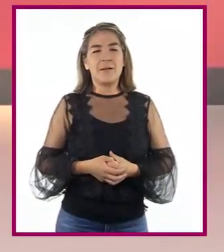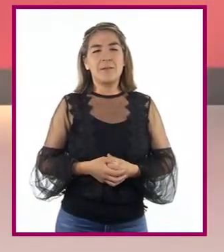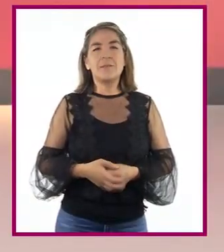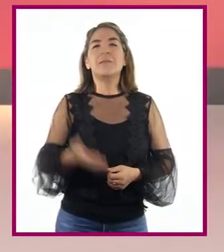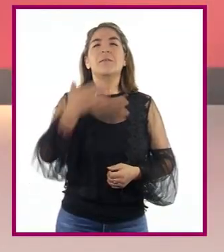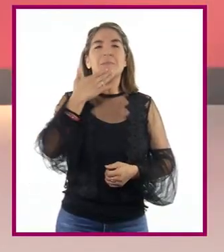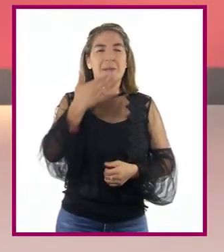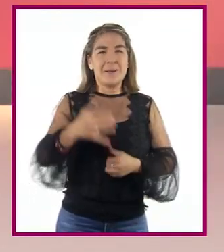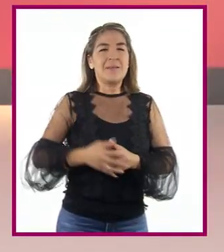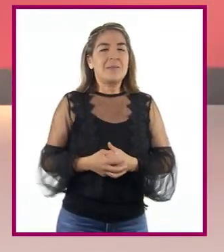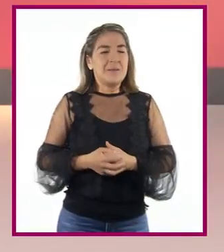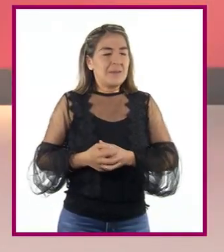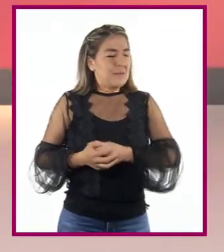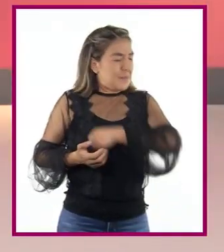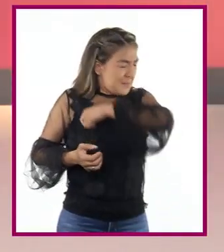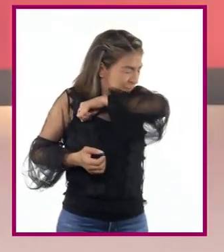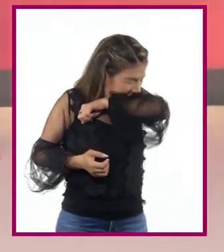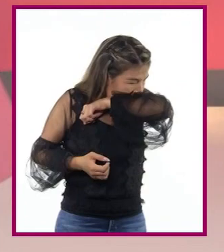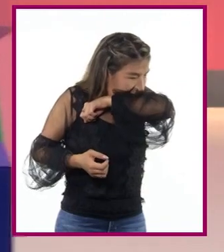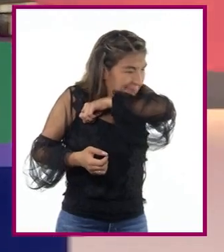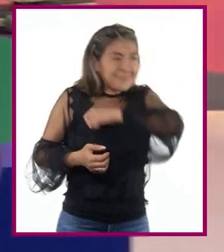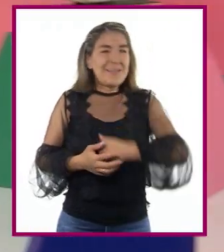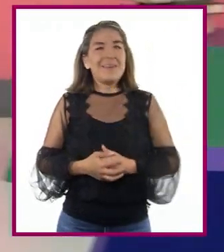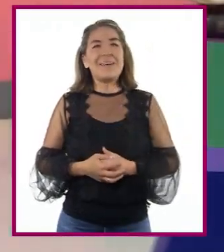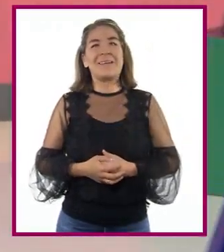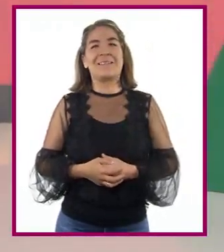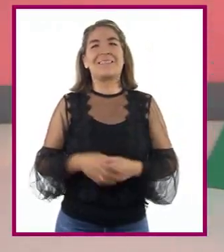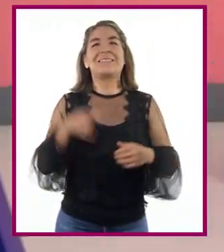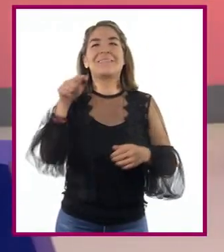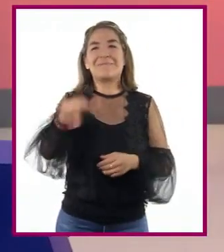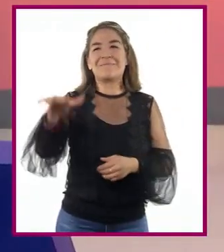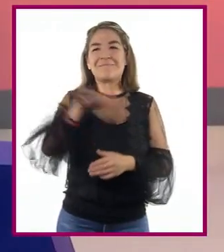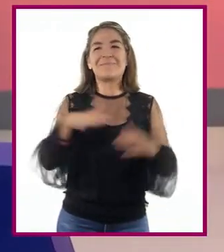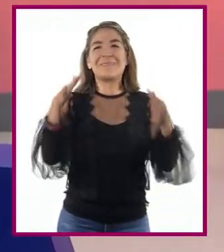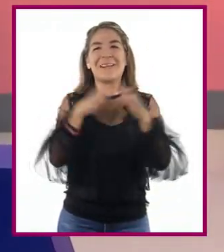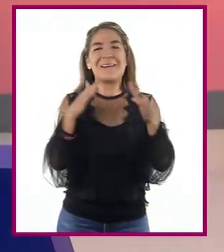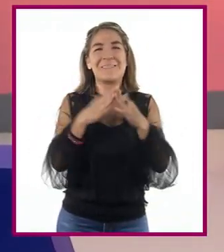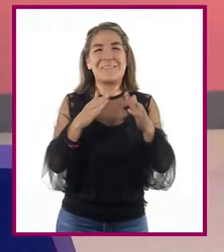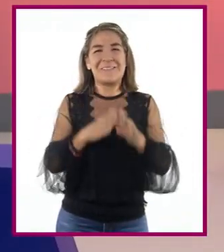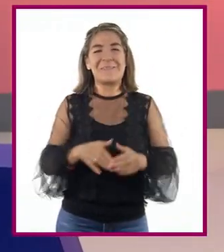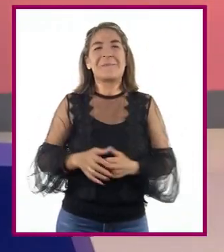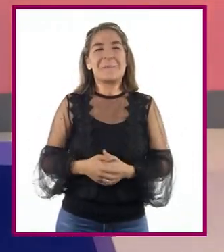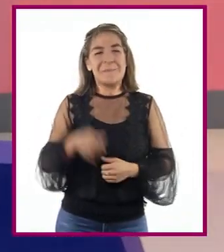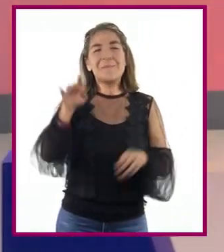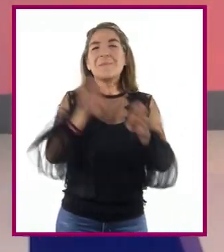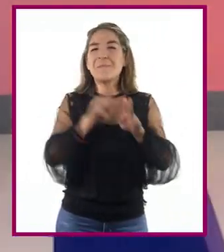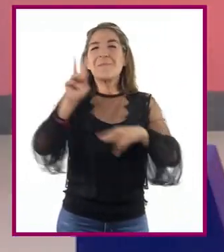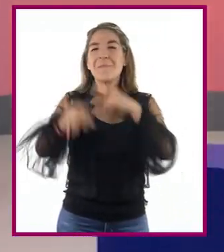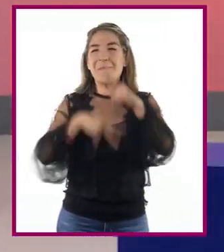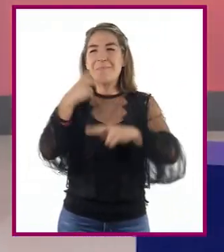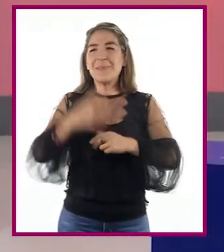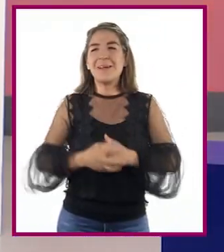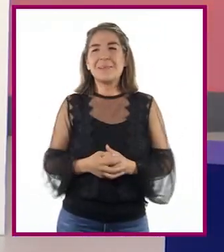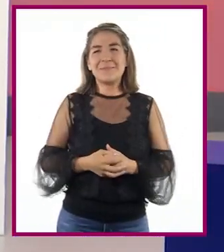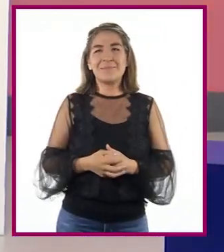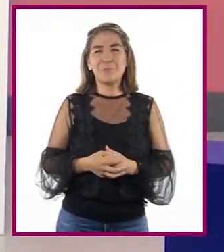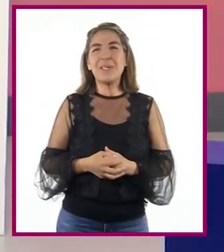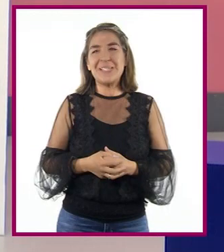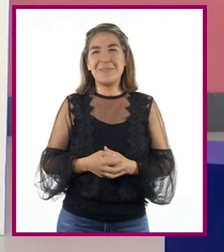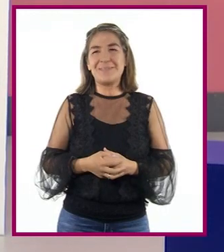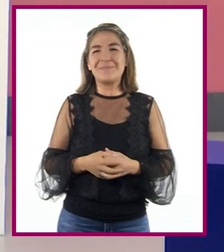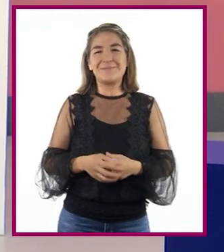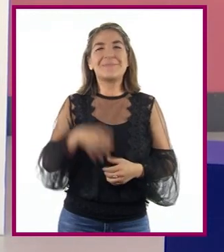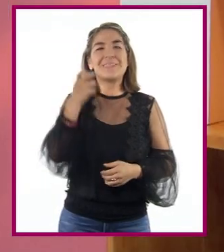Muy bien hecho. En casa, ¿cómo les fue? Estoy segura de que coincidieron en sus respuestas